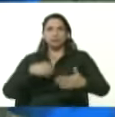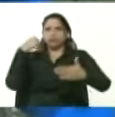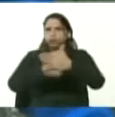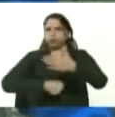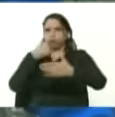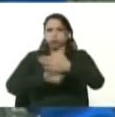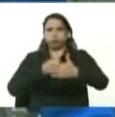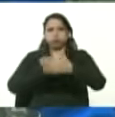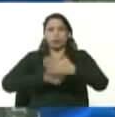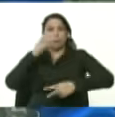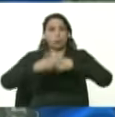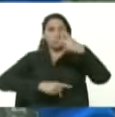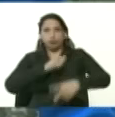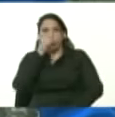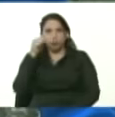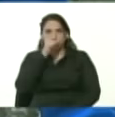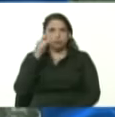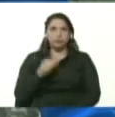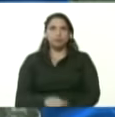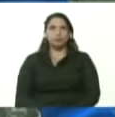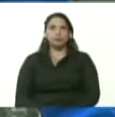la producción de este flagelo.